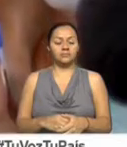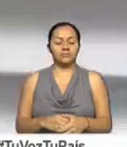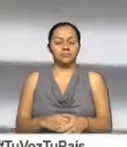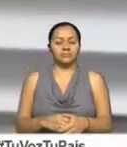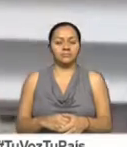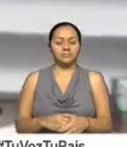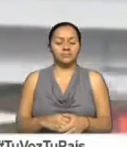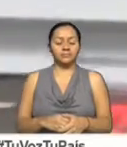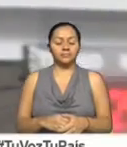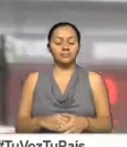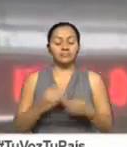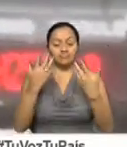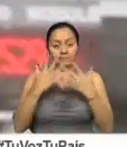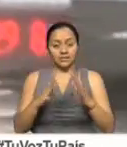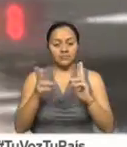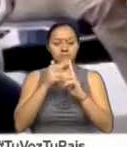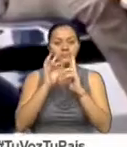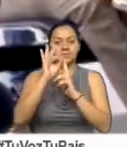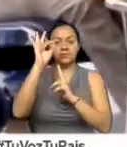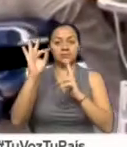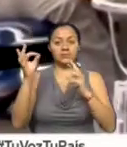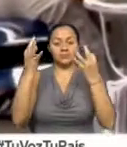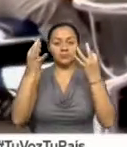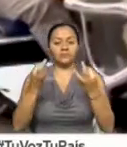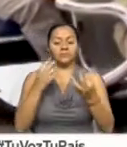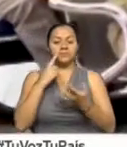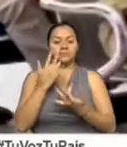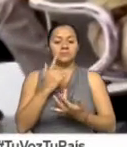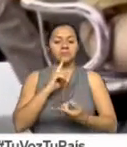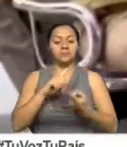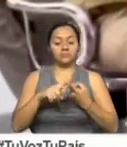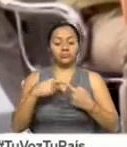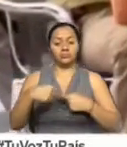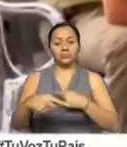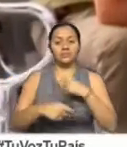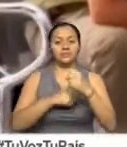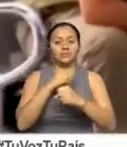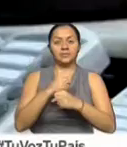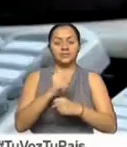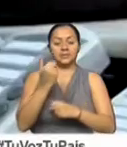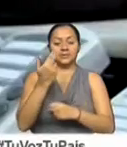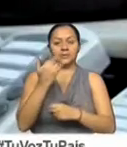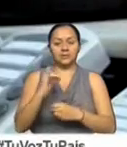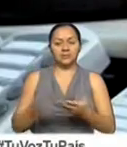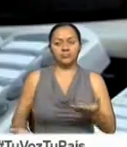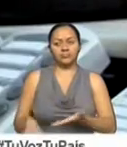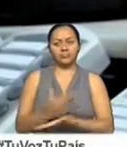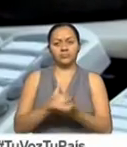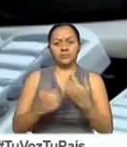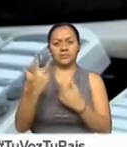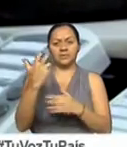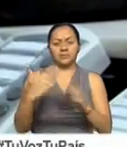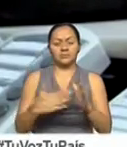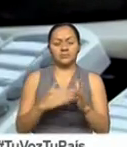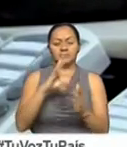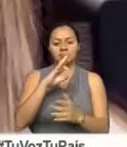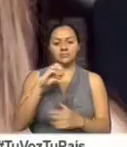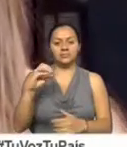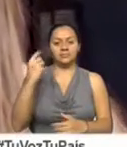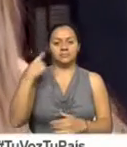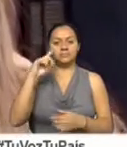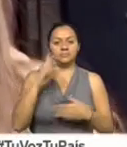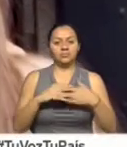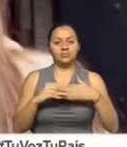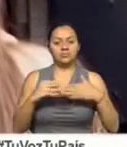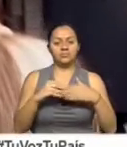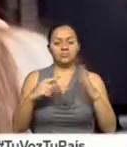año. De acuerdo a cifras oficiales, se espera que para este año el SRI recaude más de 13.700 millones de dólares